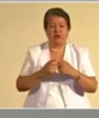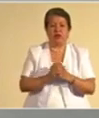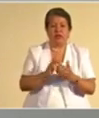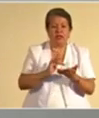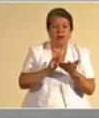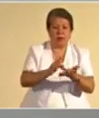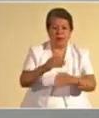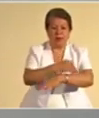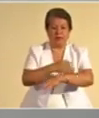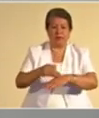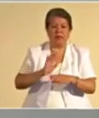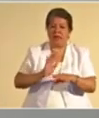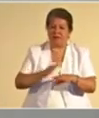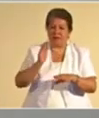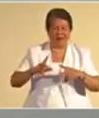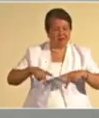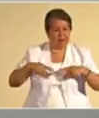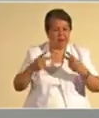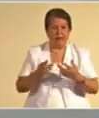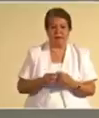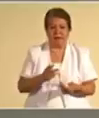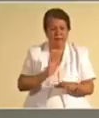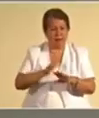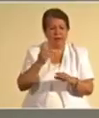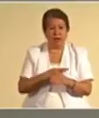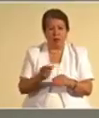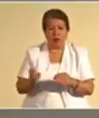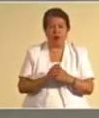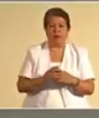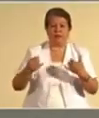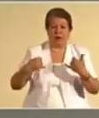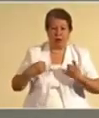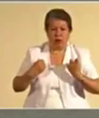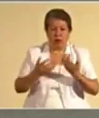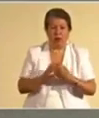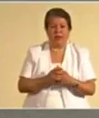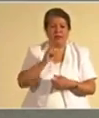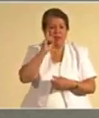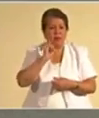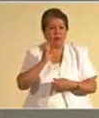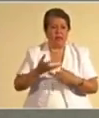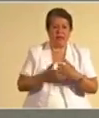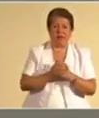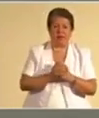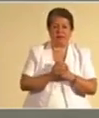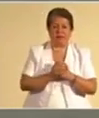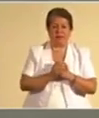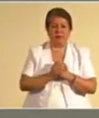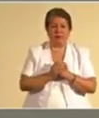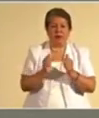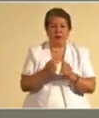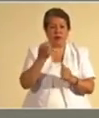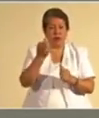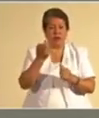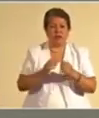las familias más vulnerables, en especial a jóvenes y a mujeres. Con